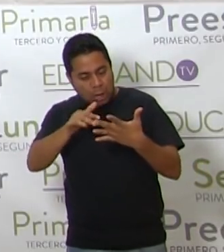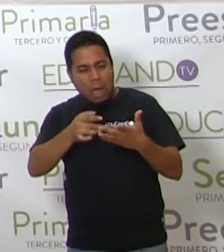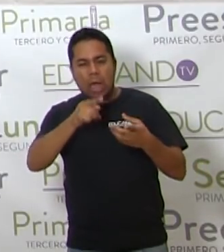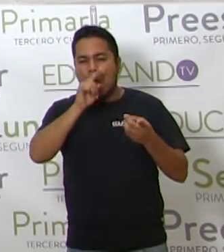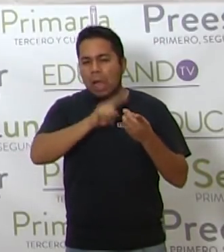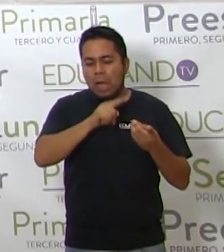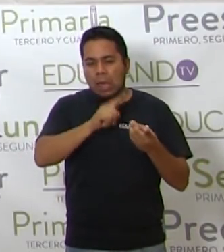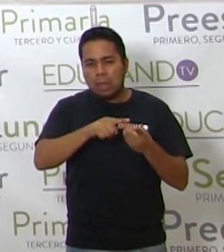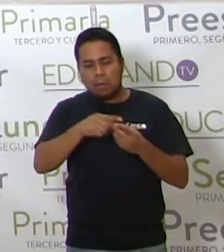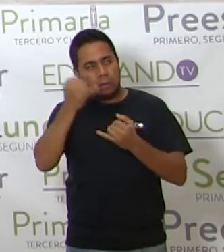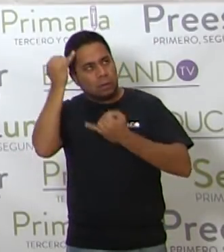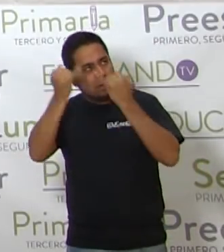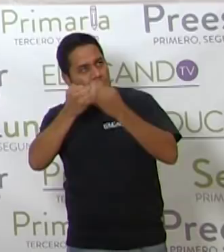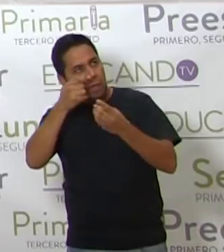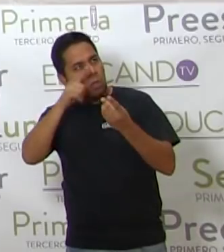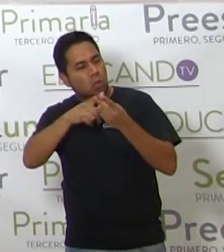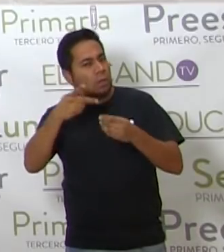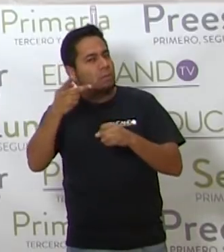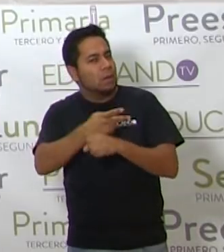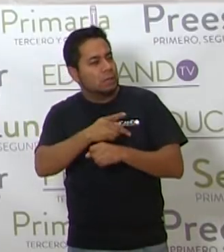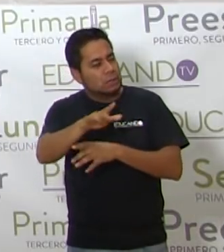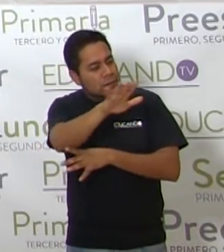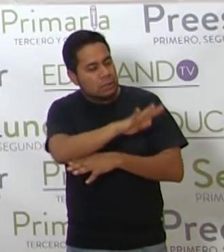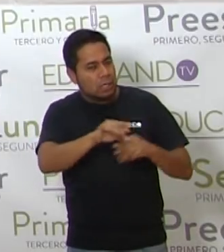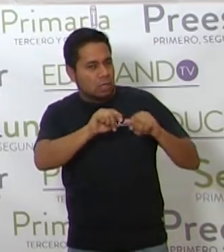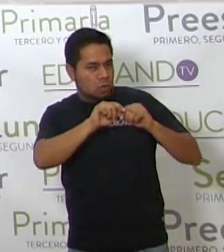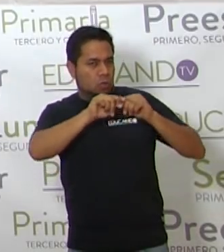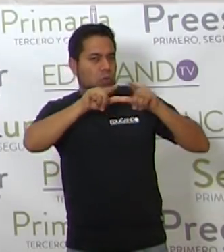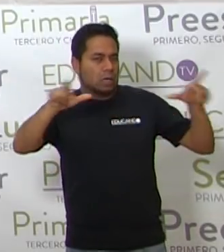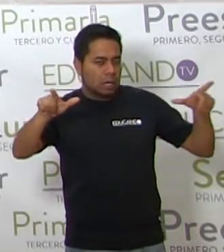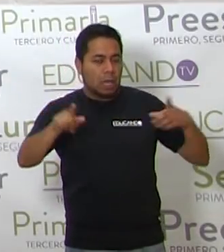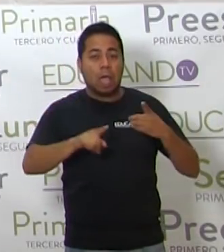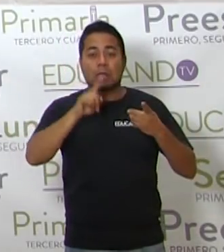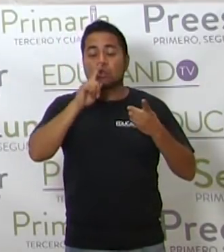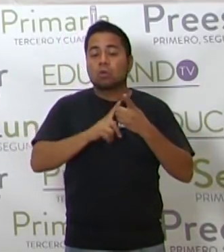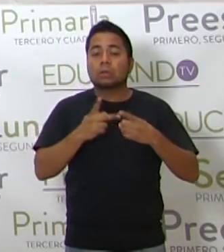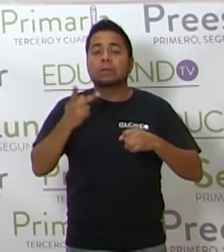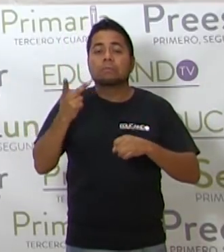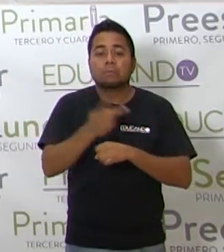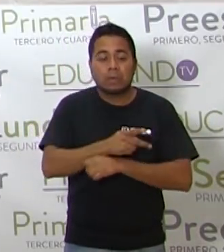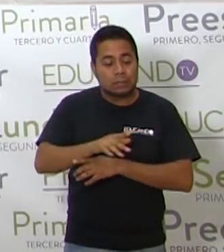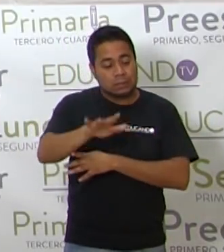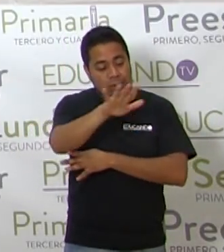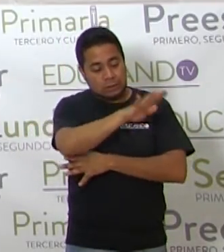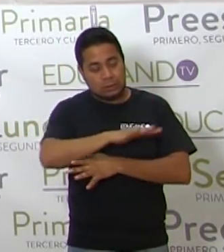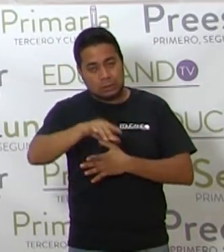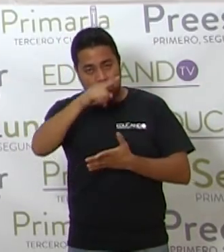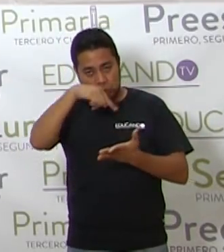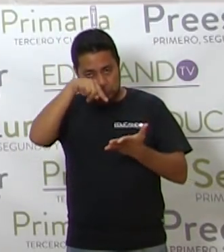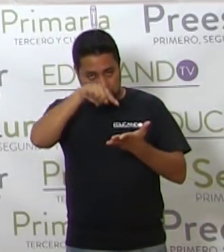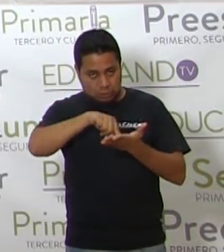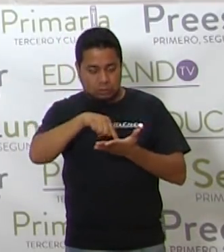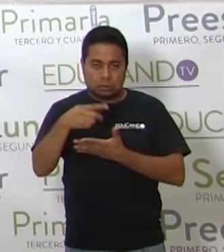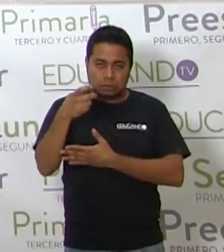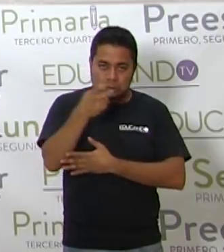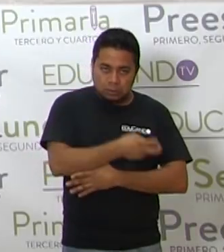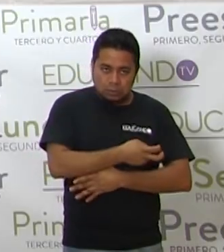está desarrollando. Esa es la palabra, dónde se está desarrollando